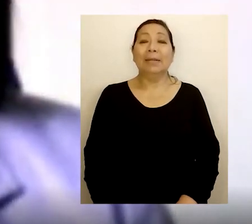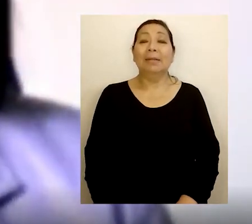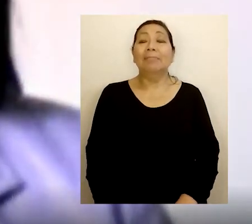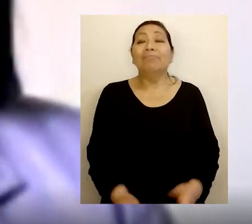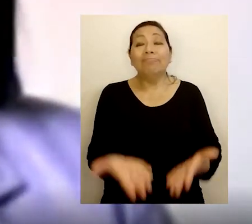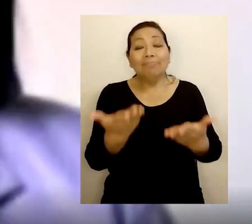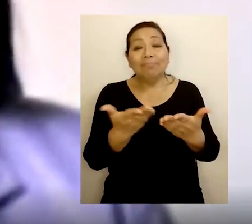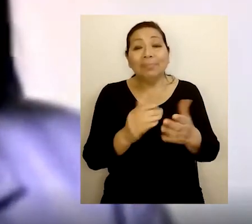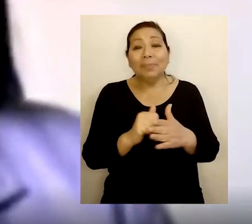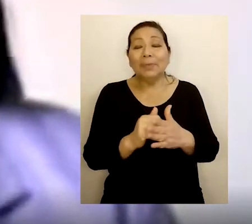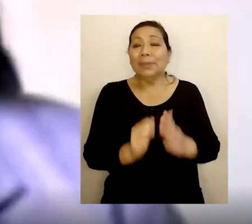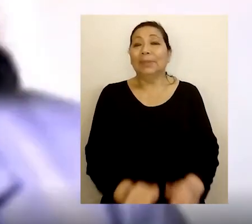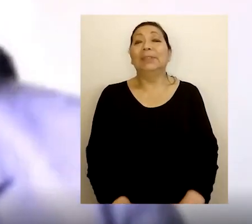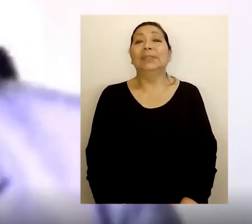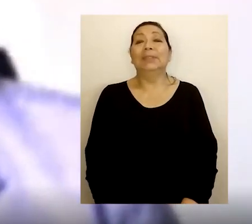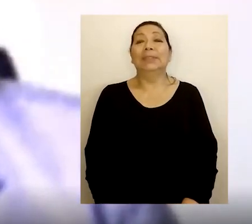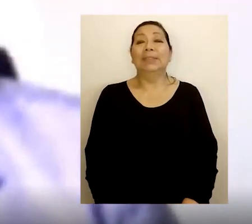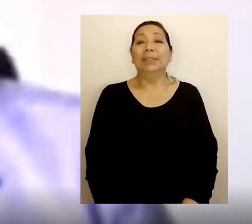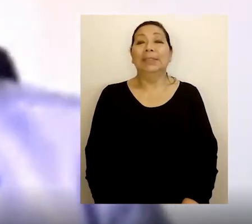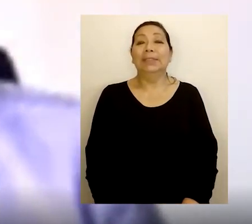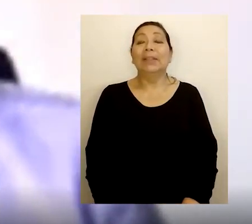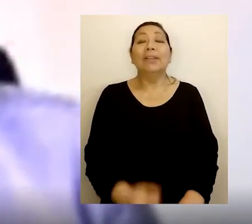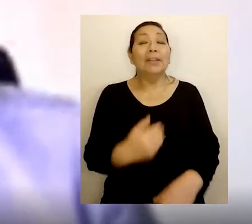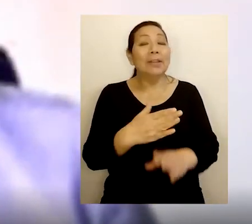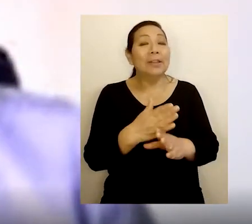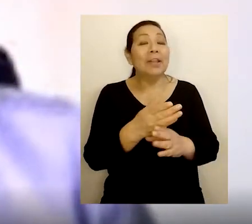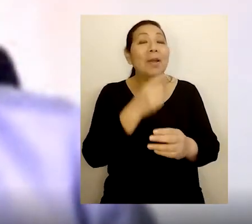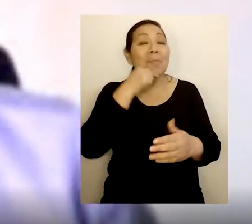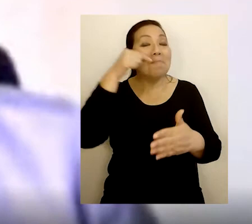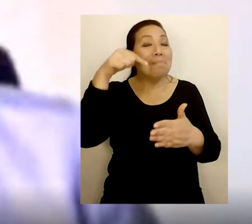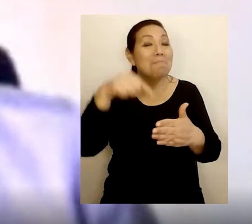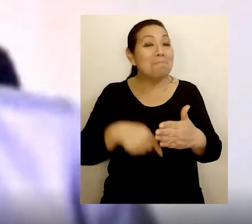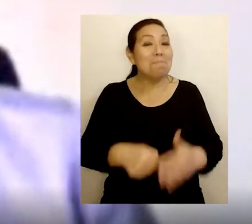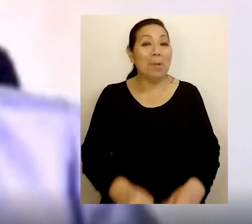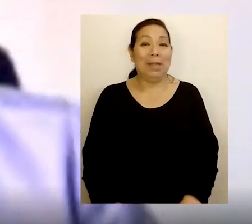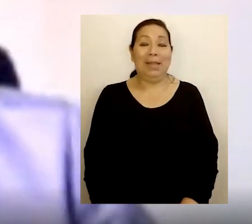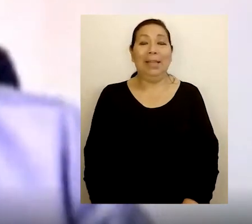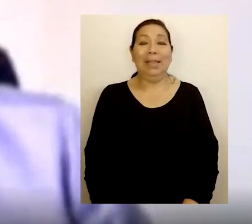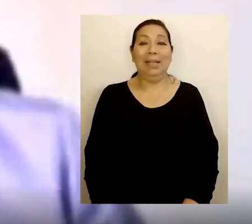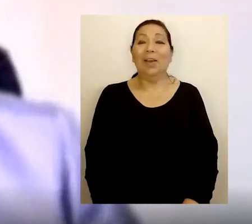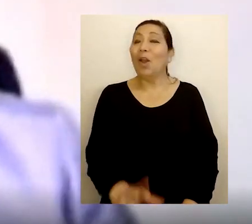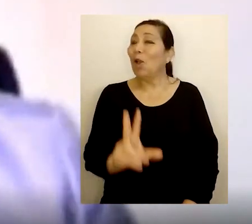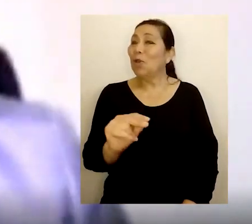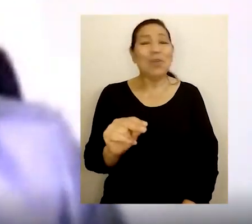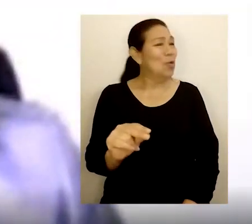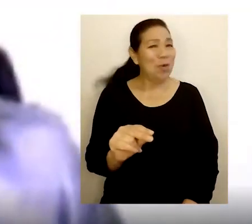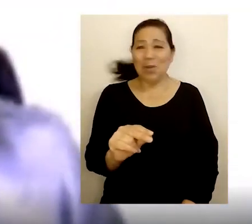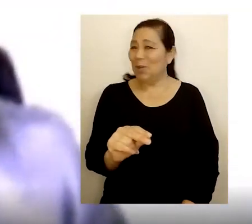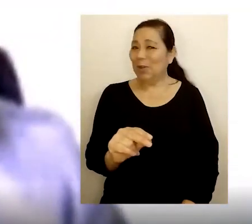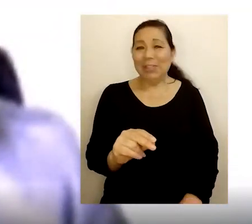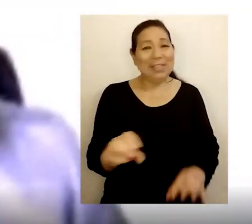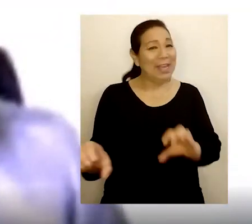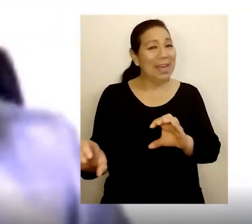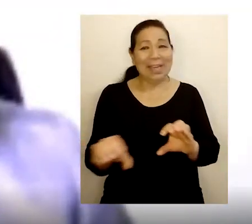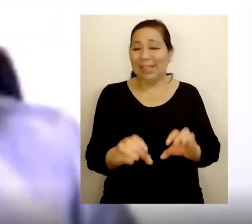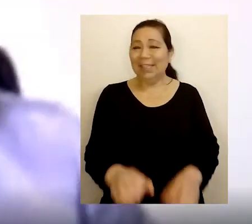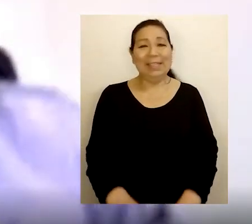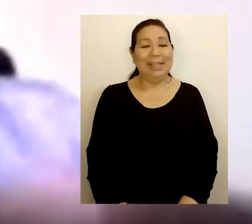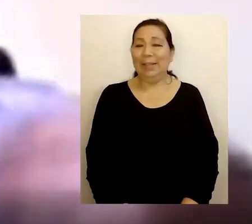La calificación jurídica del delito de femicidio no se determina